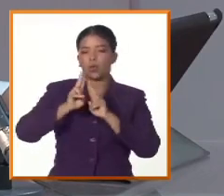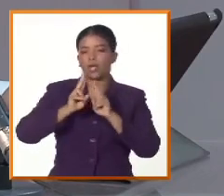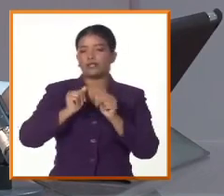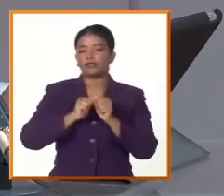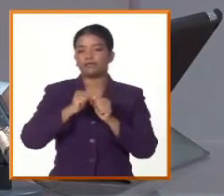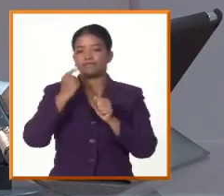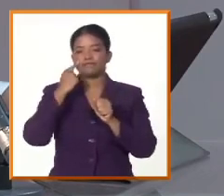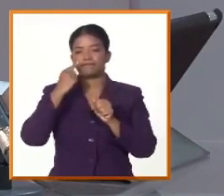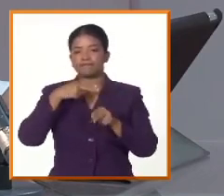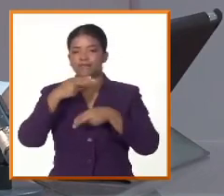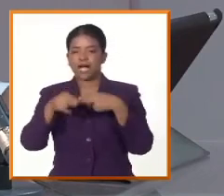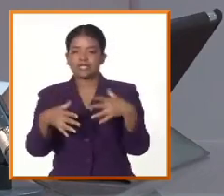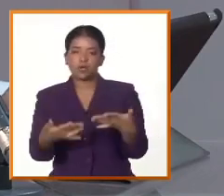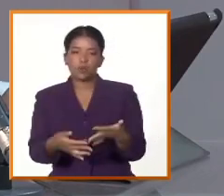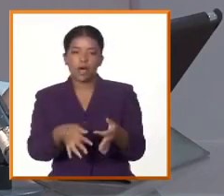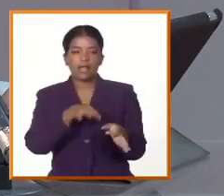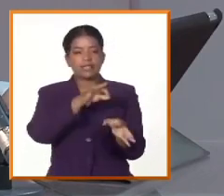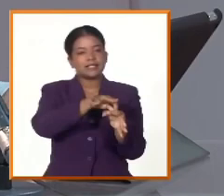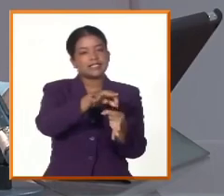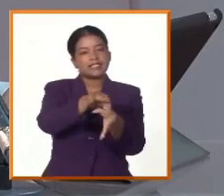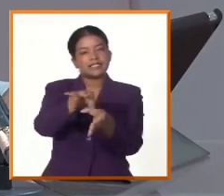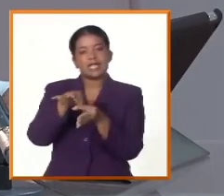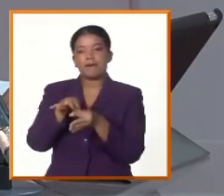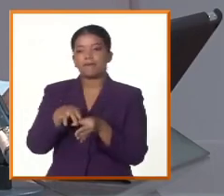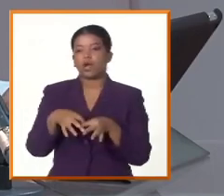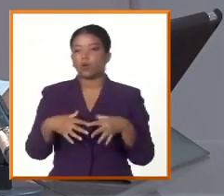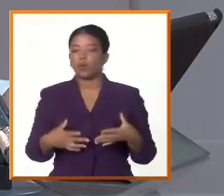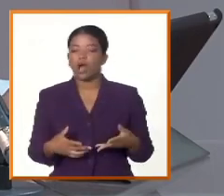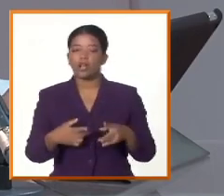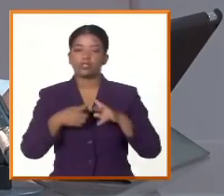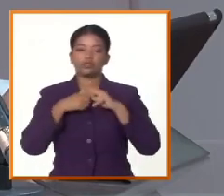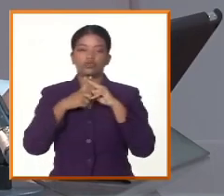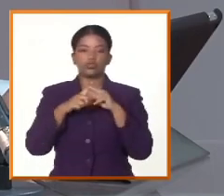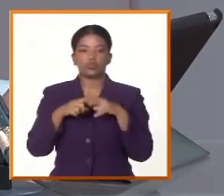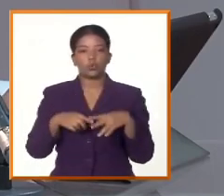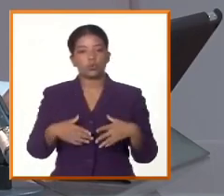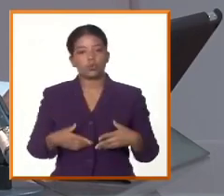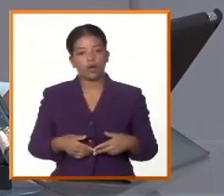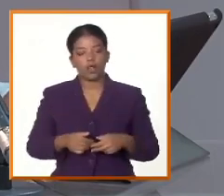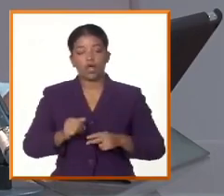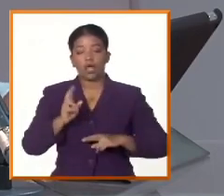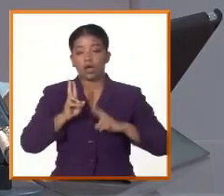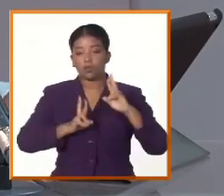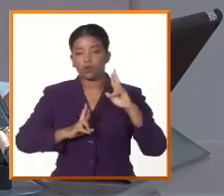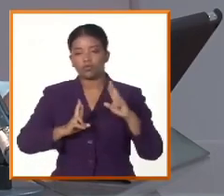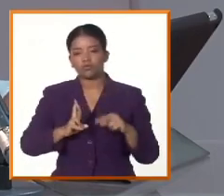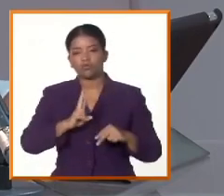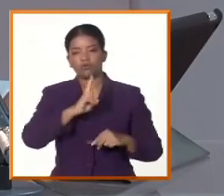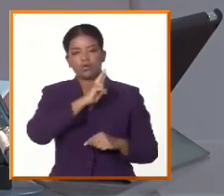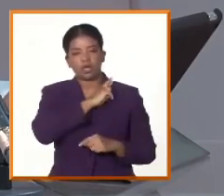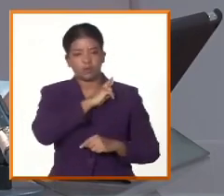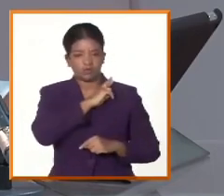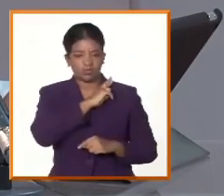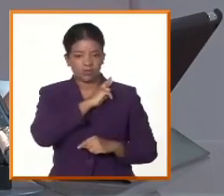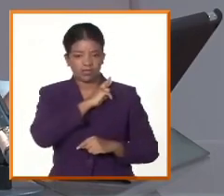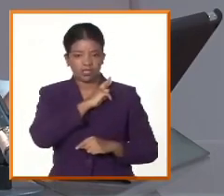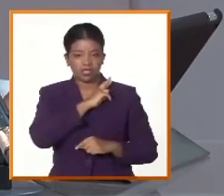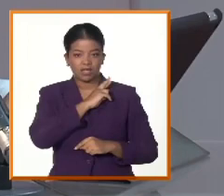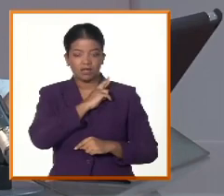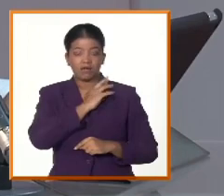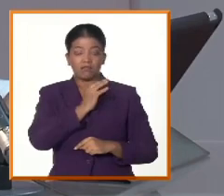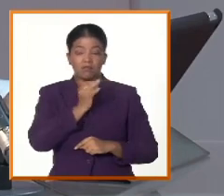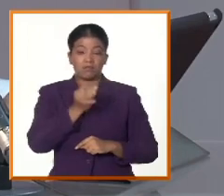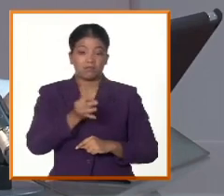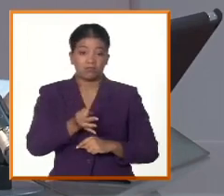que se va a sembrar Dónde está Cuál es la solución y acordando la responsabilidades que tienen todos los territorios